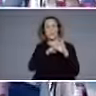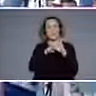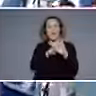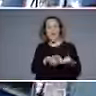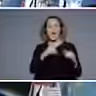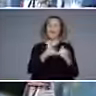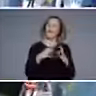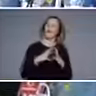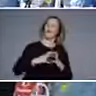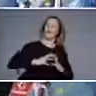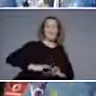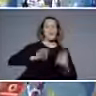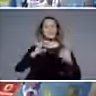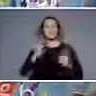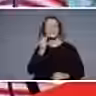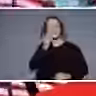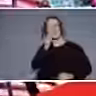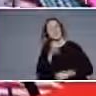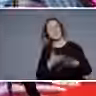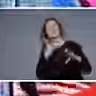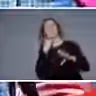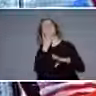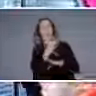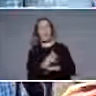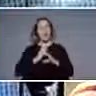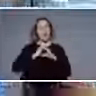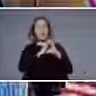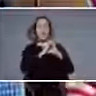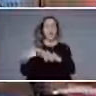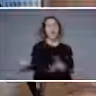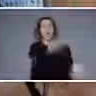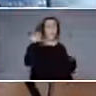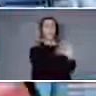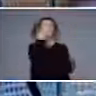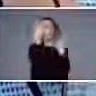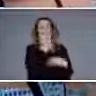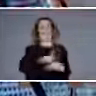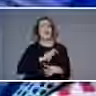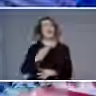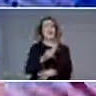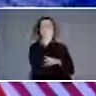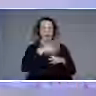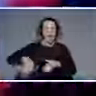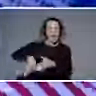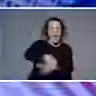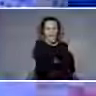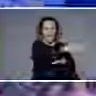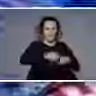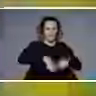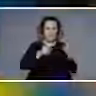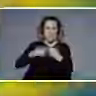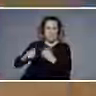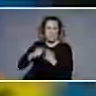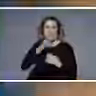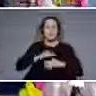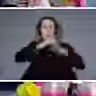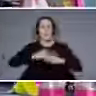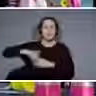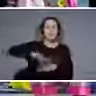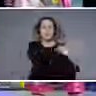me apetece ir pa' San Andrés. Una cojo viento y otra la avenida. Está destrozada por el mar